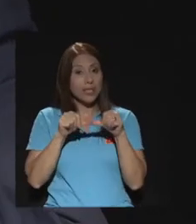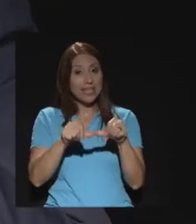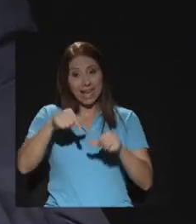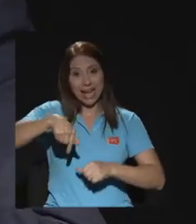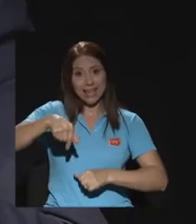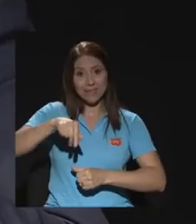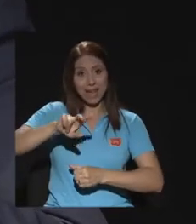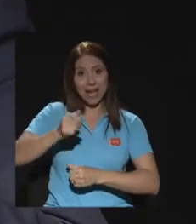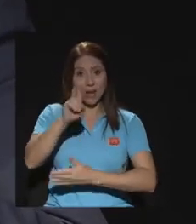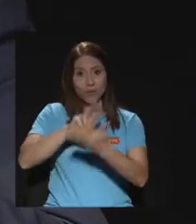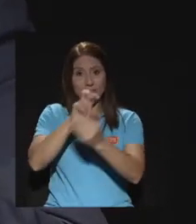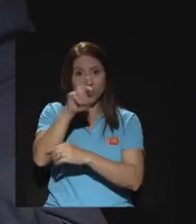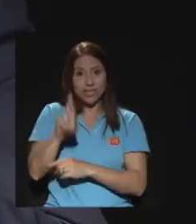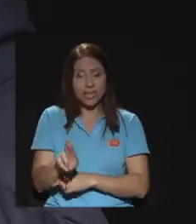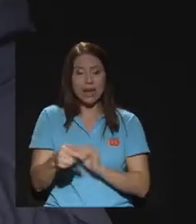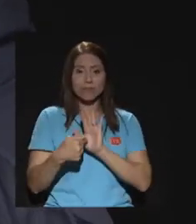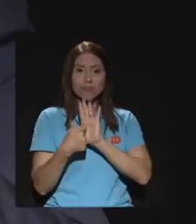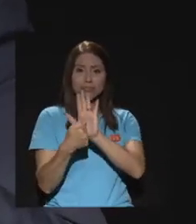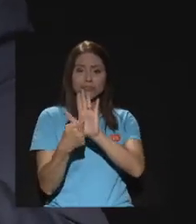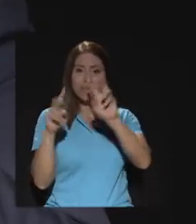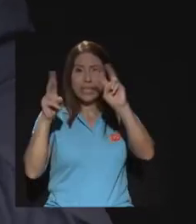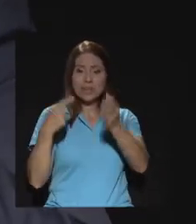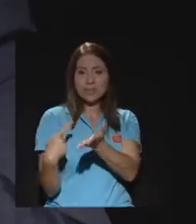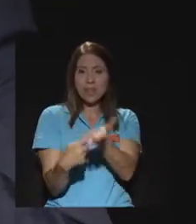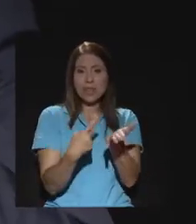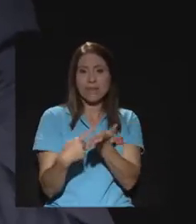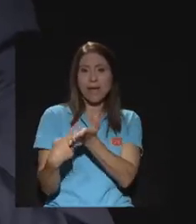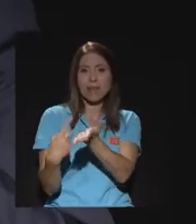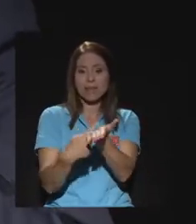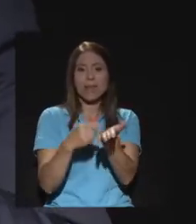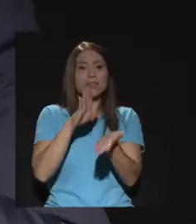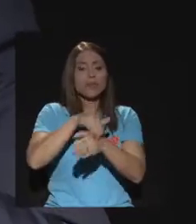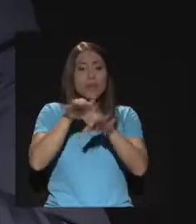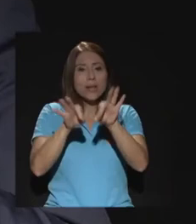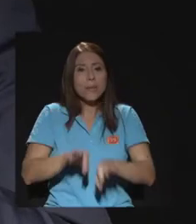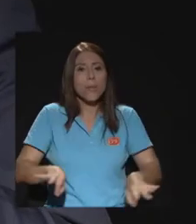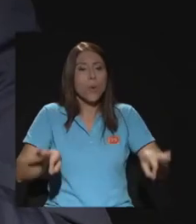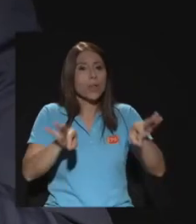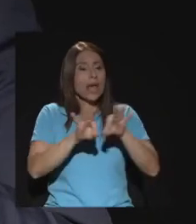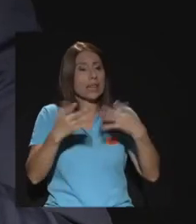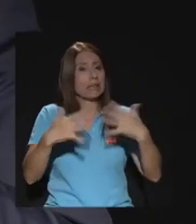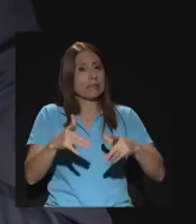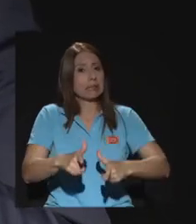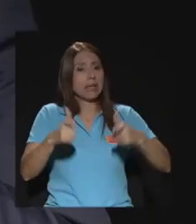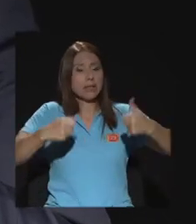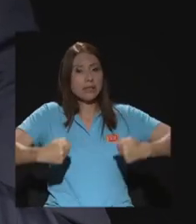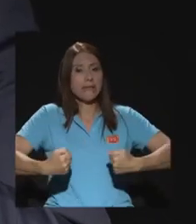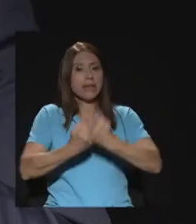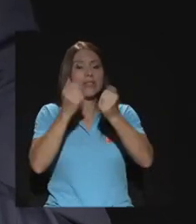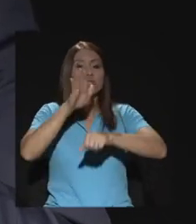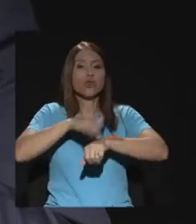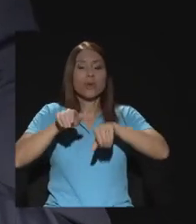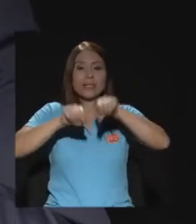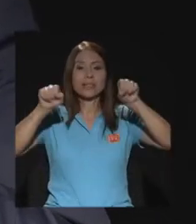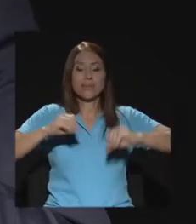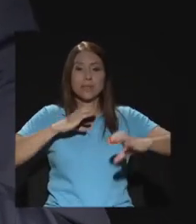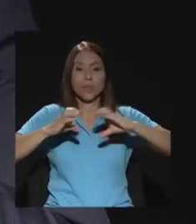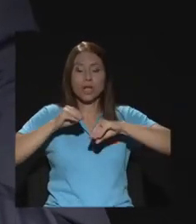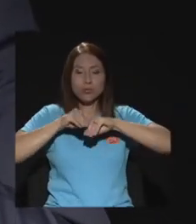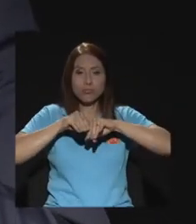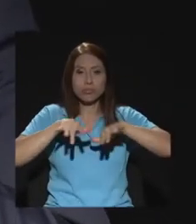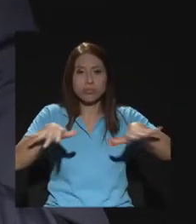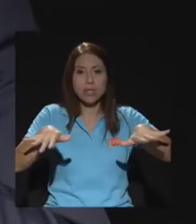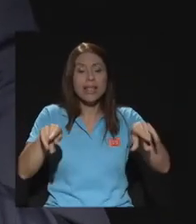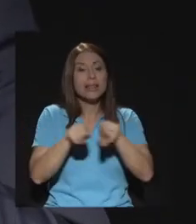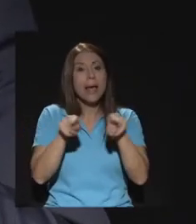Costa Rica trayéndole a usted el debate sobre la importancia de los grandes desafíos que tenemos en torno a la radiodifusión. También vamos